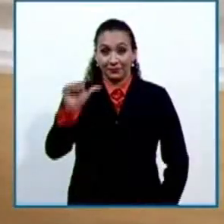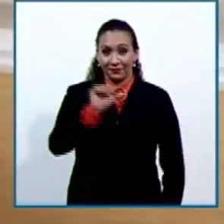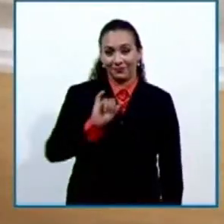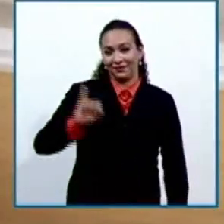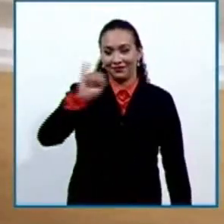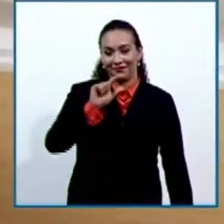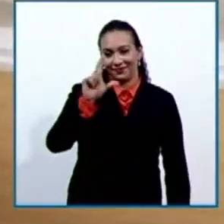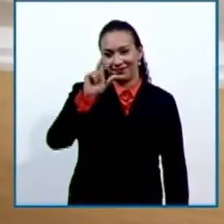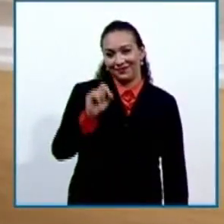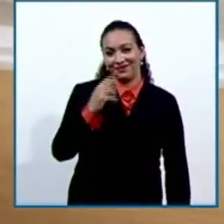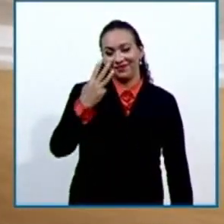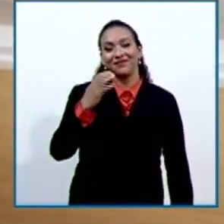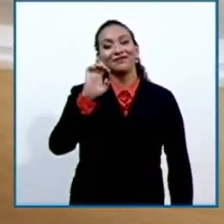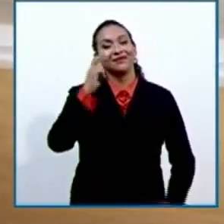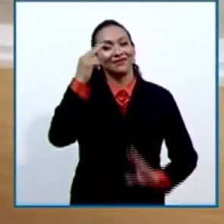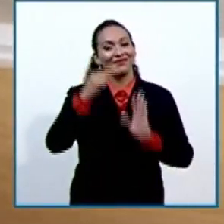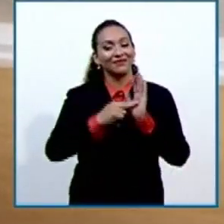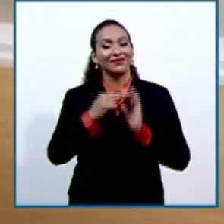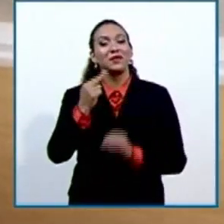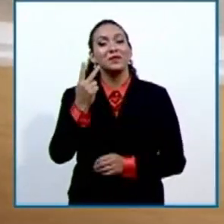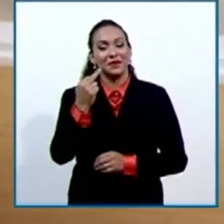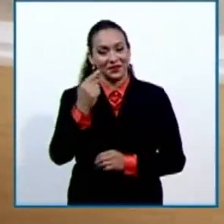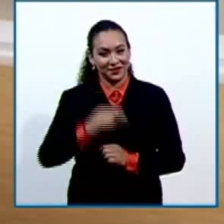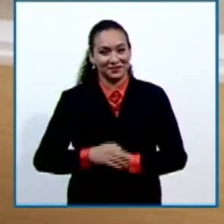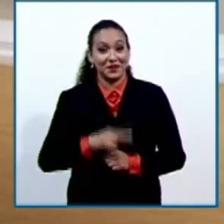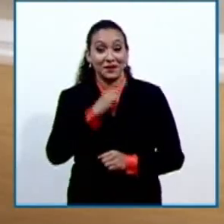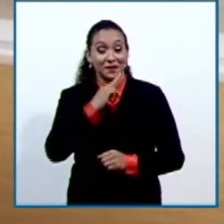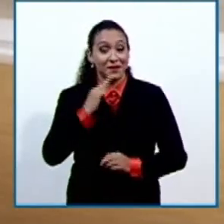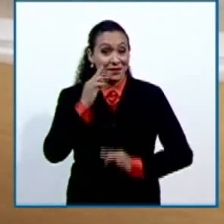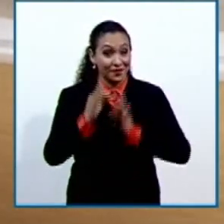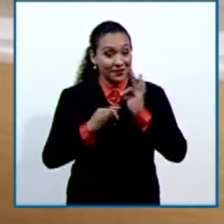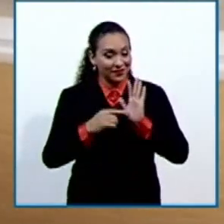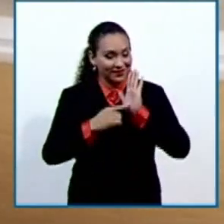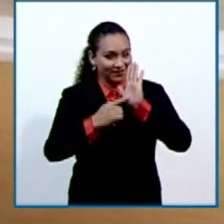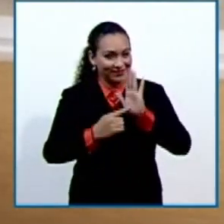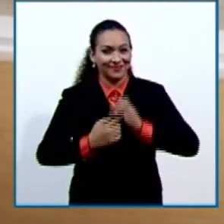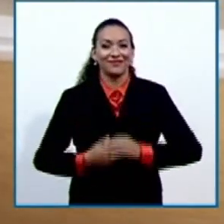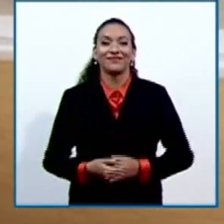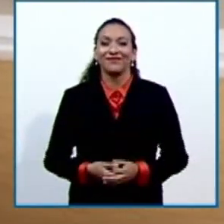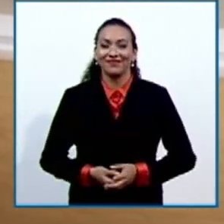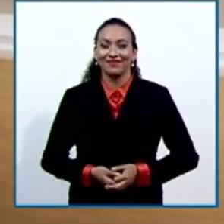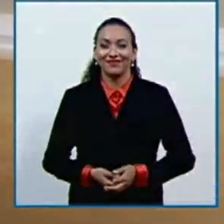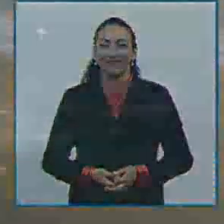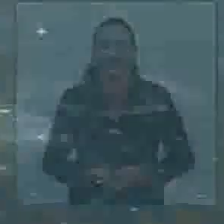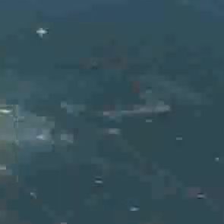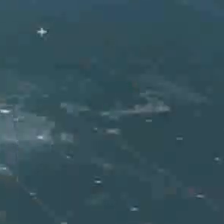Hoy es jueves 23 de enero de 2025 y estas son las noticias.